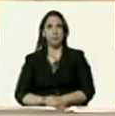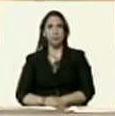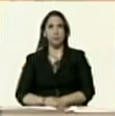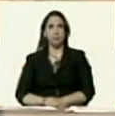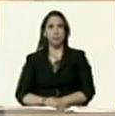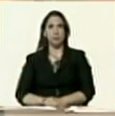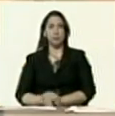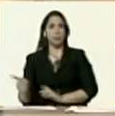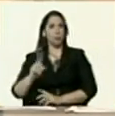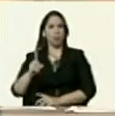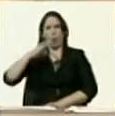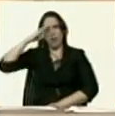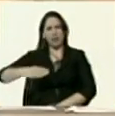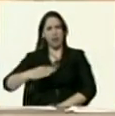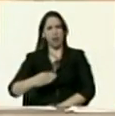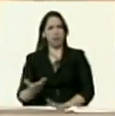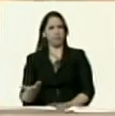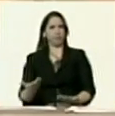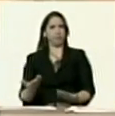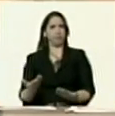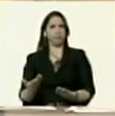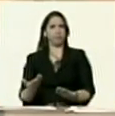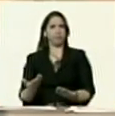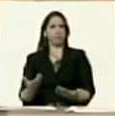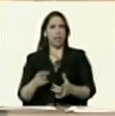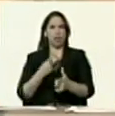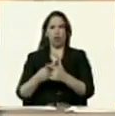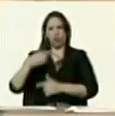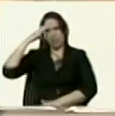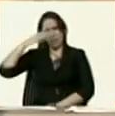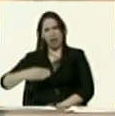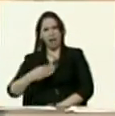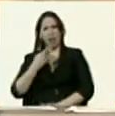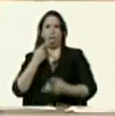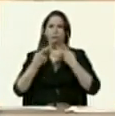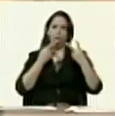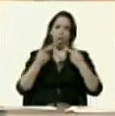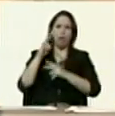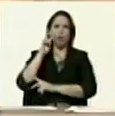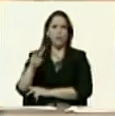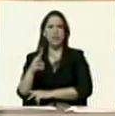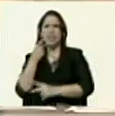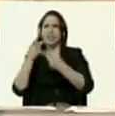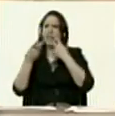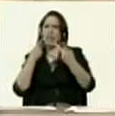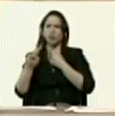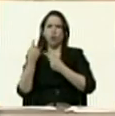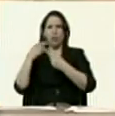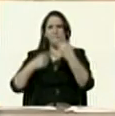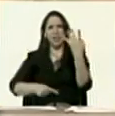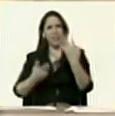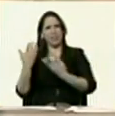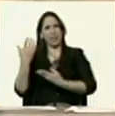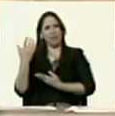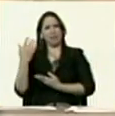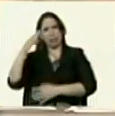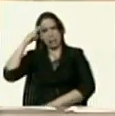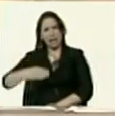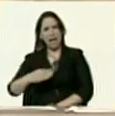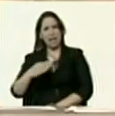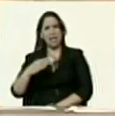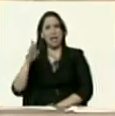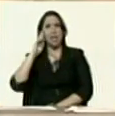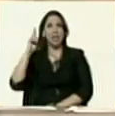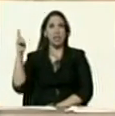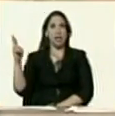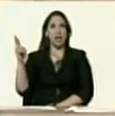No los generales. Pusieron a los generales a declarar. Yo vi unas declaraciones de varios generales por radio. Allá en Colombia es muy dado eso, en la